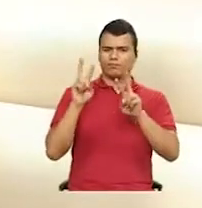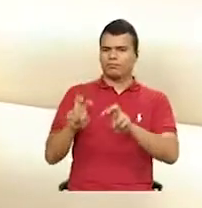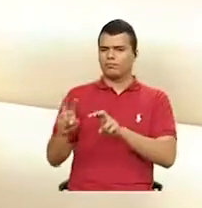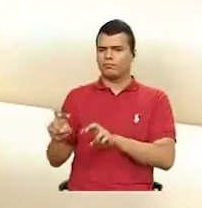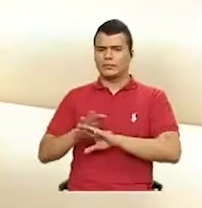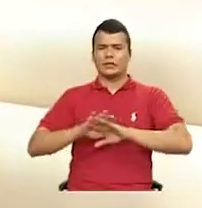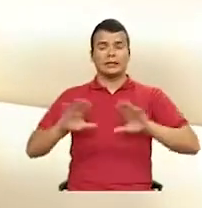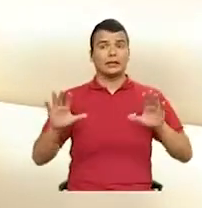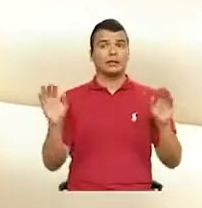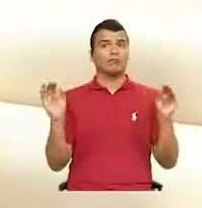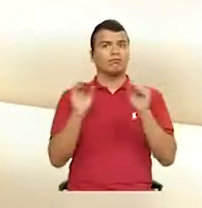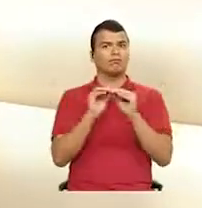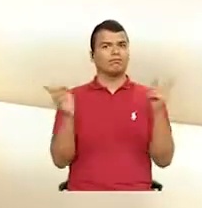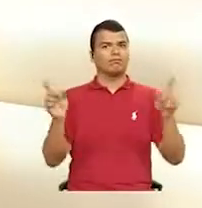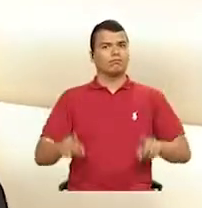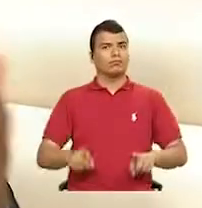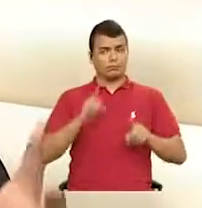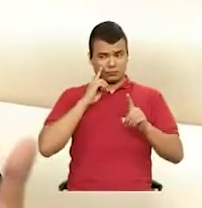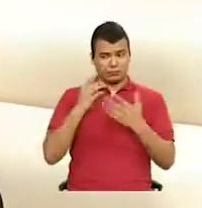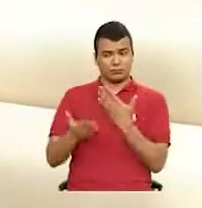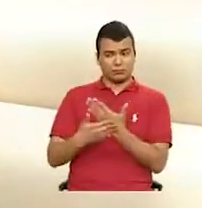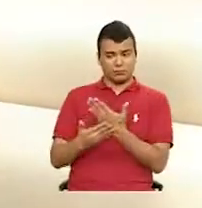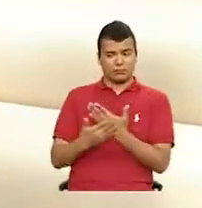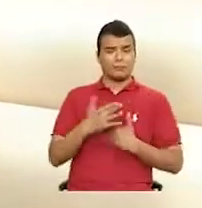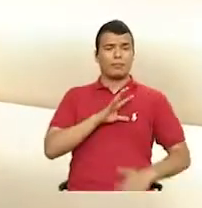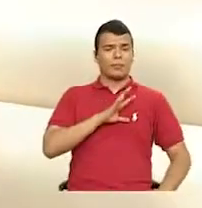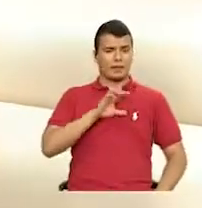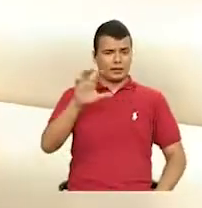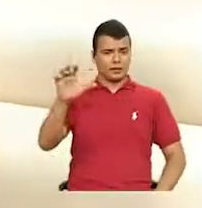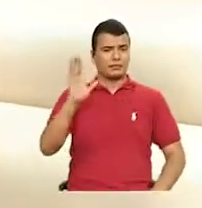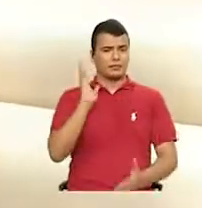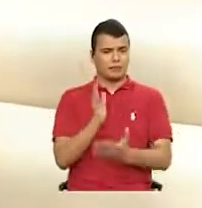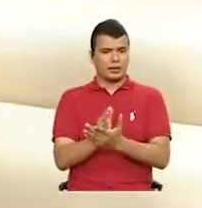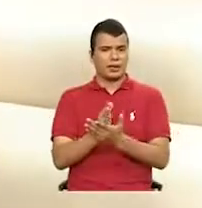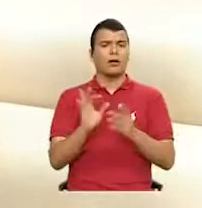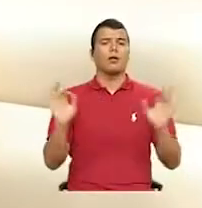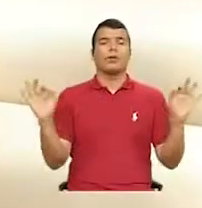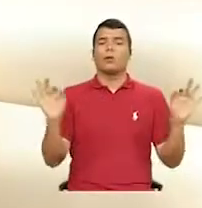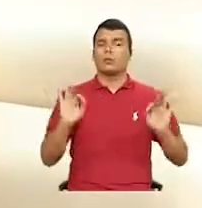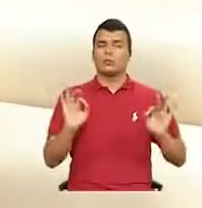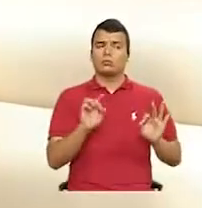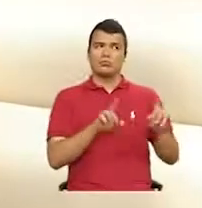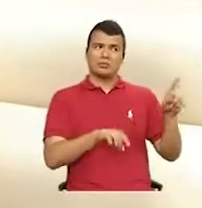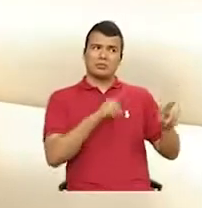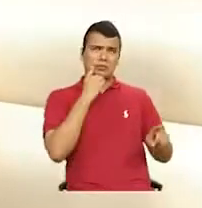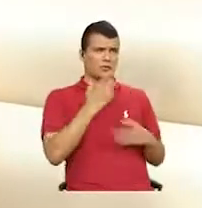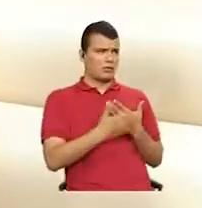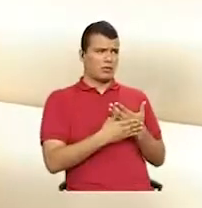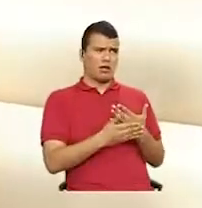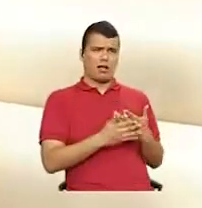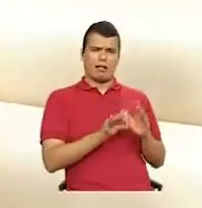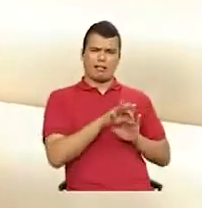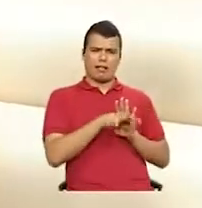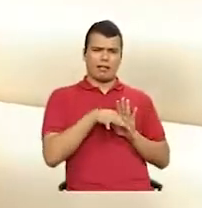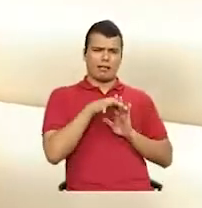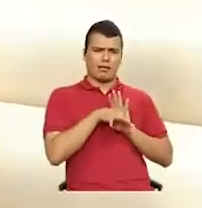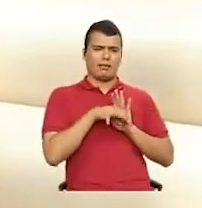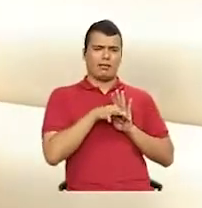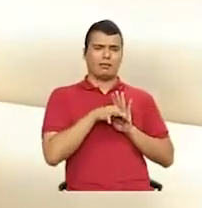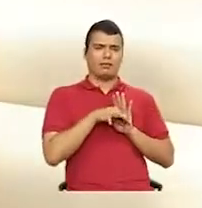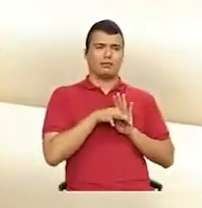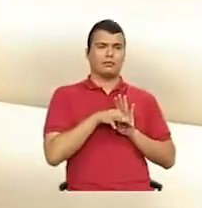por ejemplo, y algunos estudios dicen que pueden inducir al cáncer, otros estudios dicen que no induce al cáncer. Entonces, actualmente, sí, la